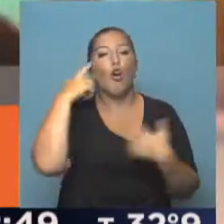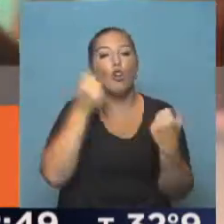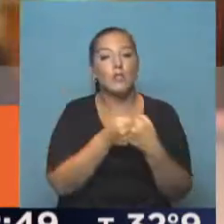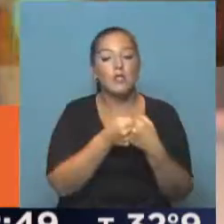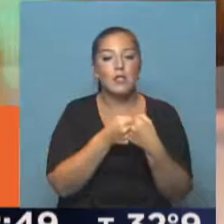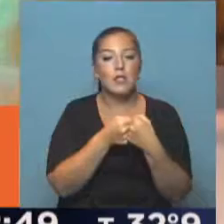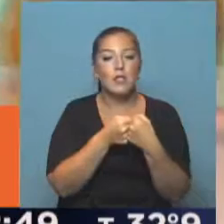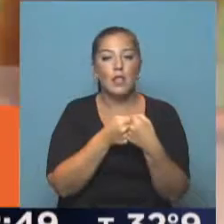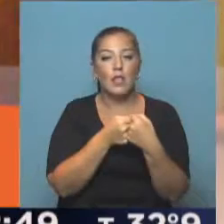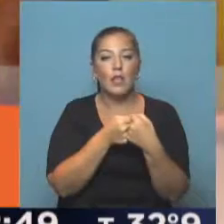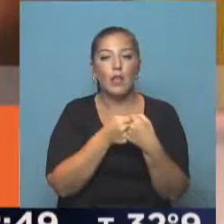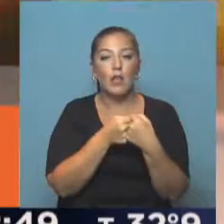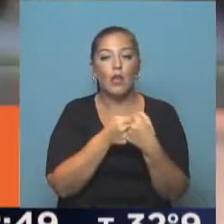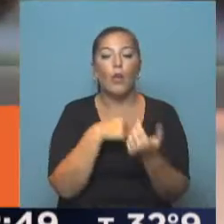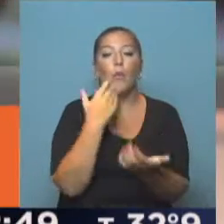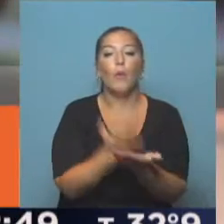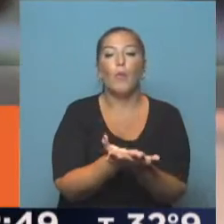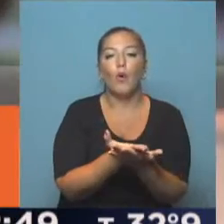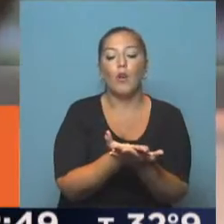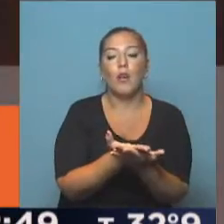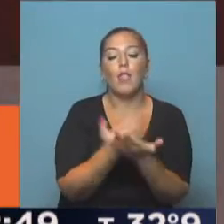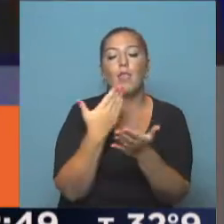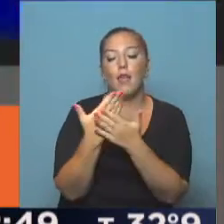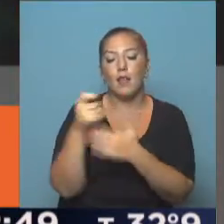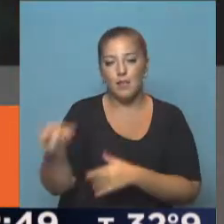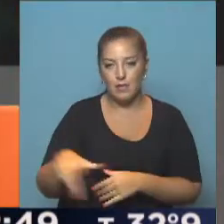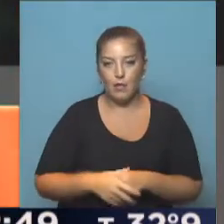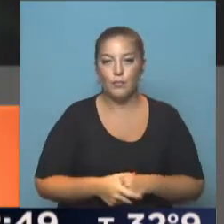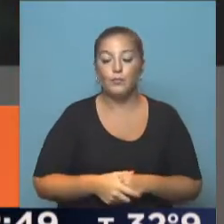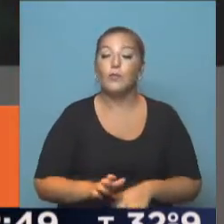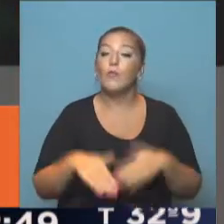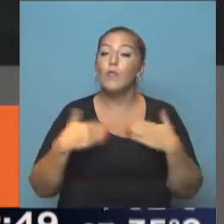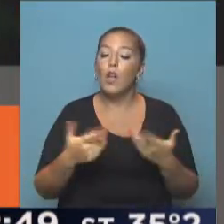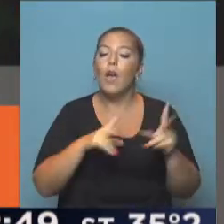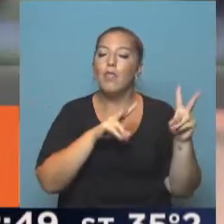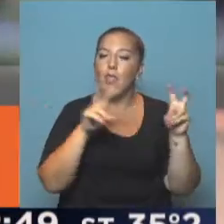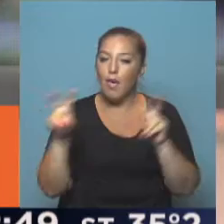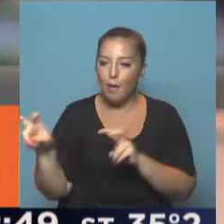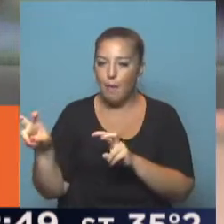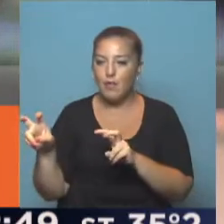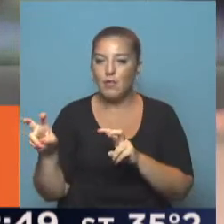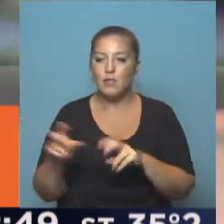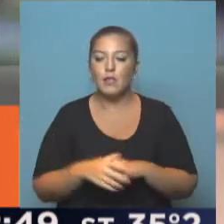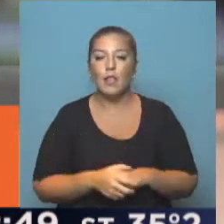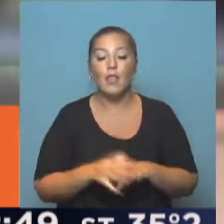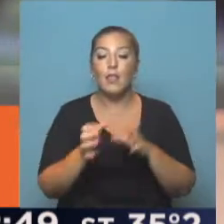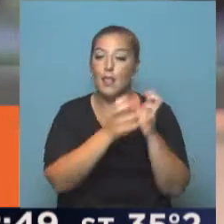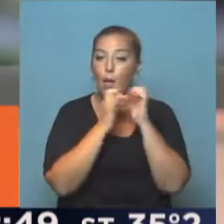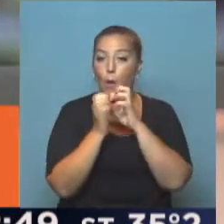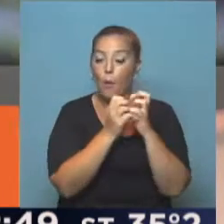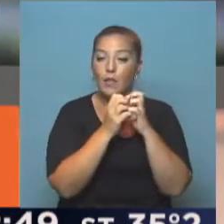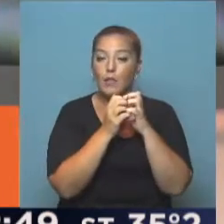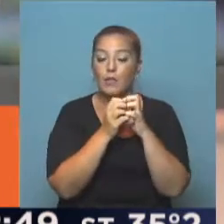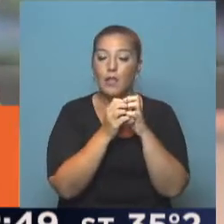con lo que propone el candidato de derecha, ¿no? Entonces hay cuestiones de debate de la